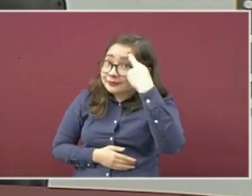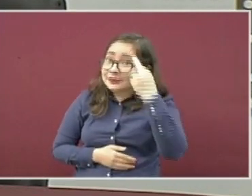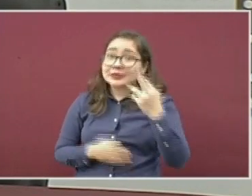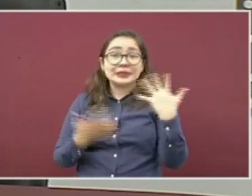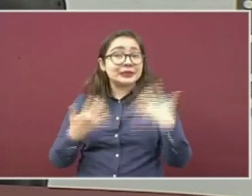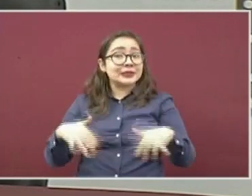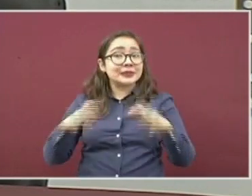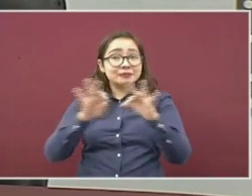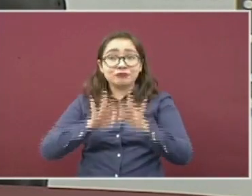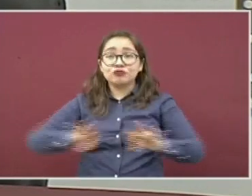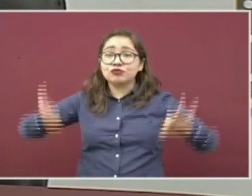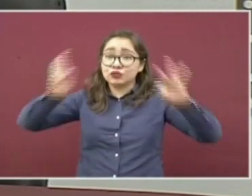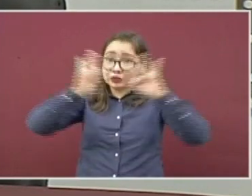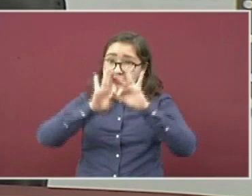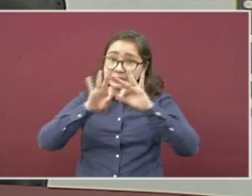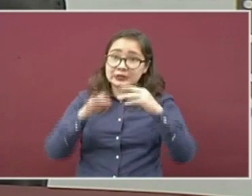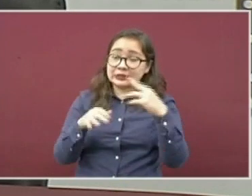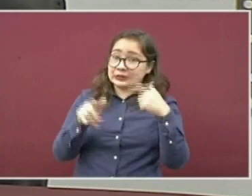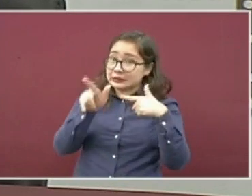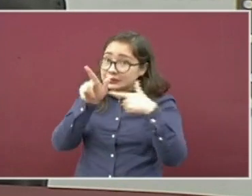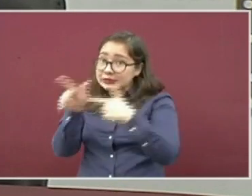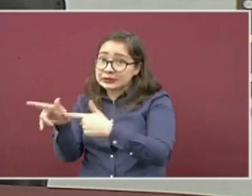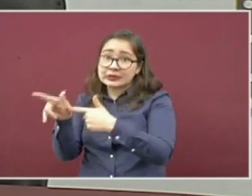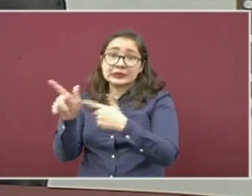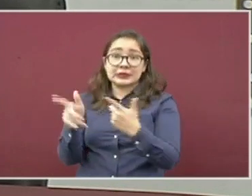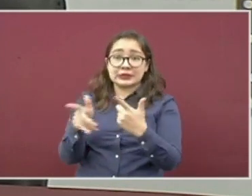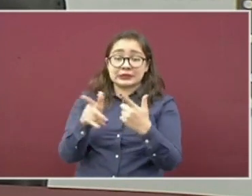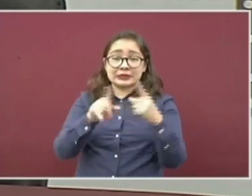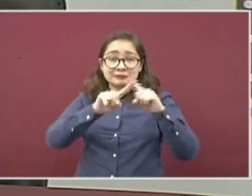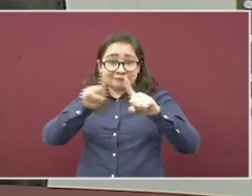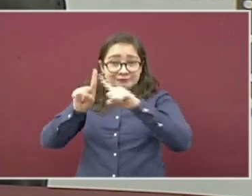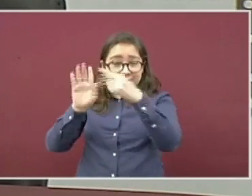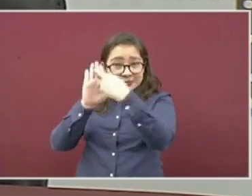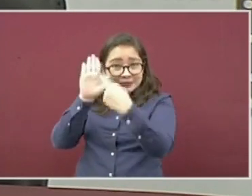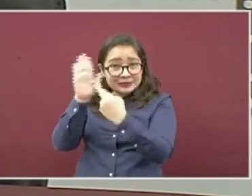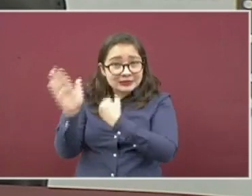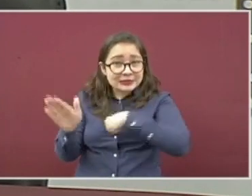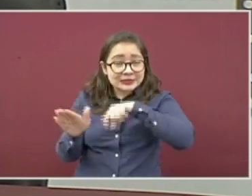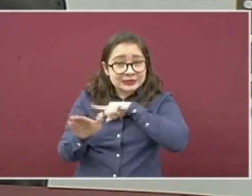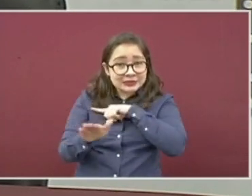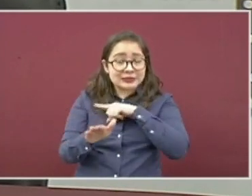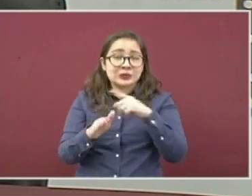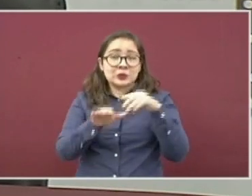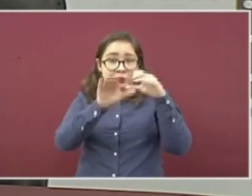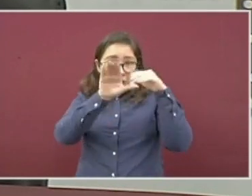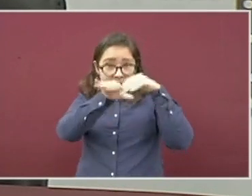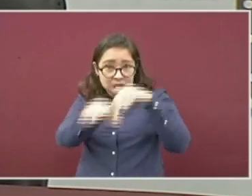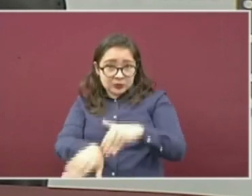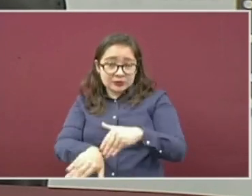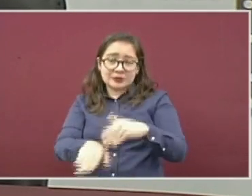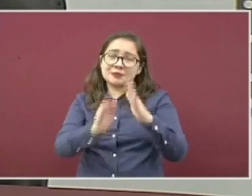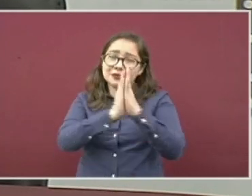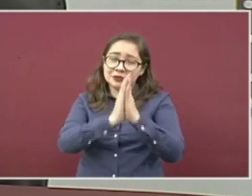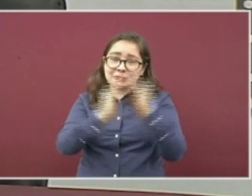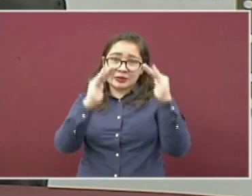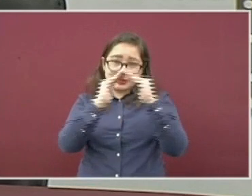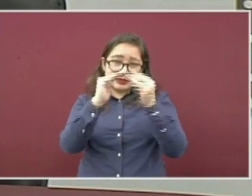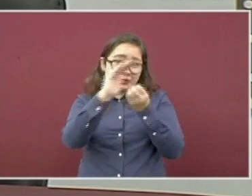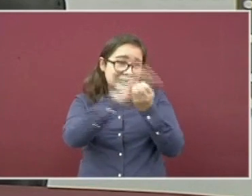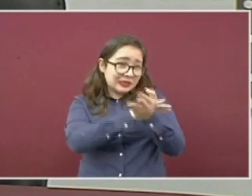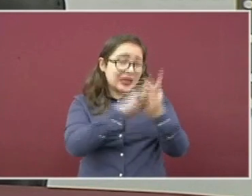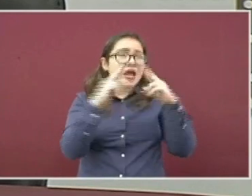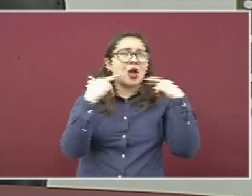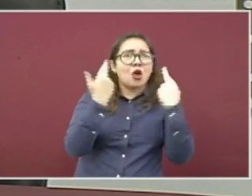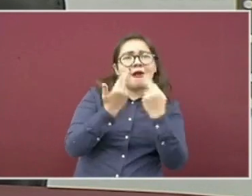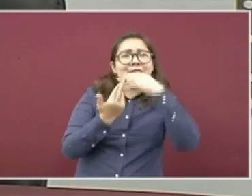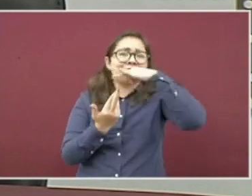muy importante continuar con las medidas para prevenir contagiarse de COVID-19, por lo que evite salir u organizar